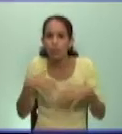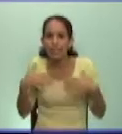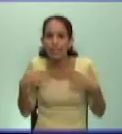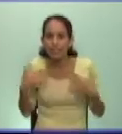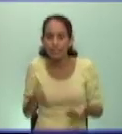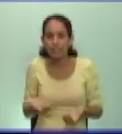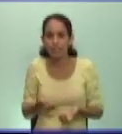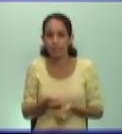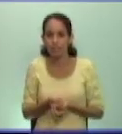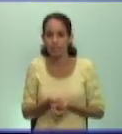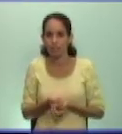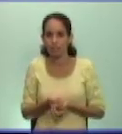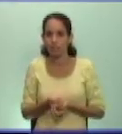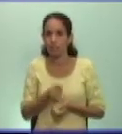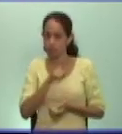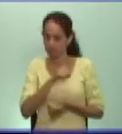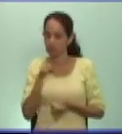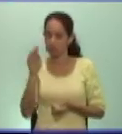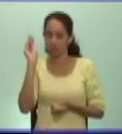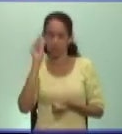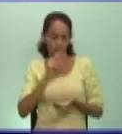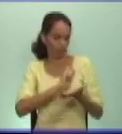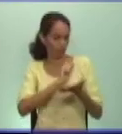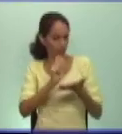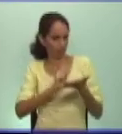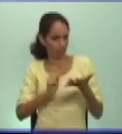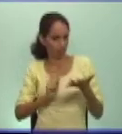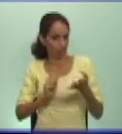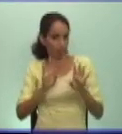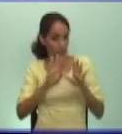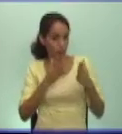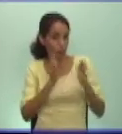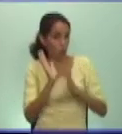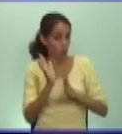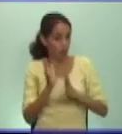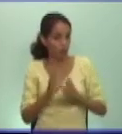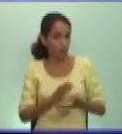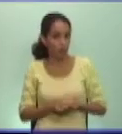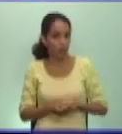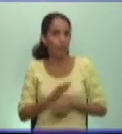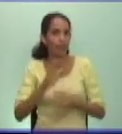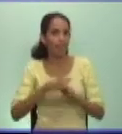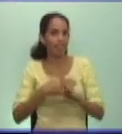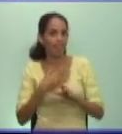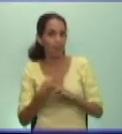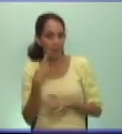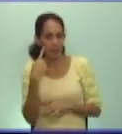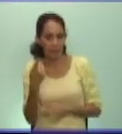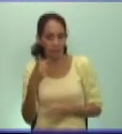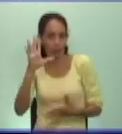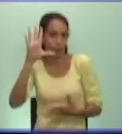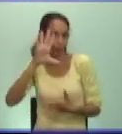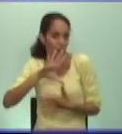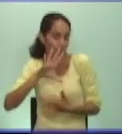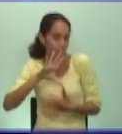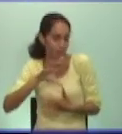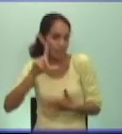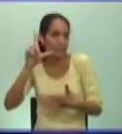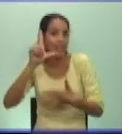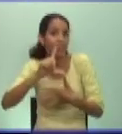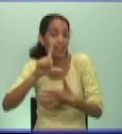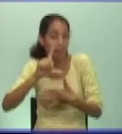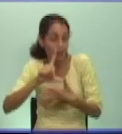los elementos para demostrar esa evolución. Después lo vimos en América Latina con sus particularidades,